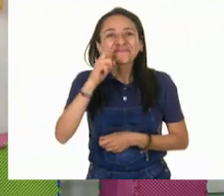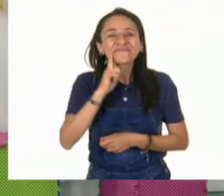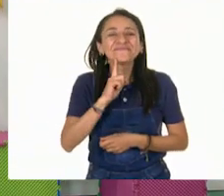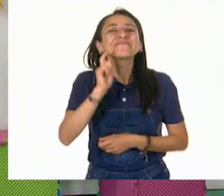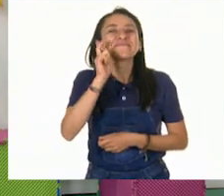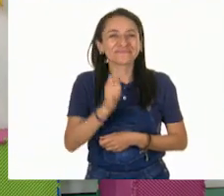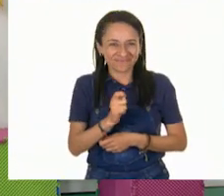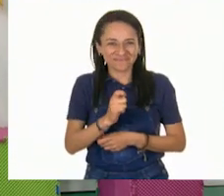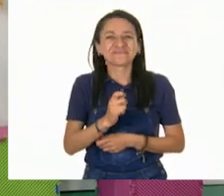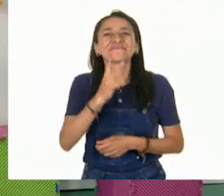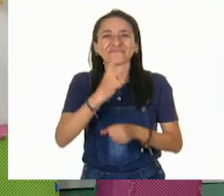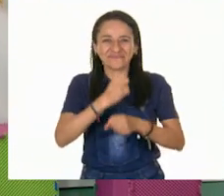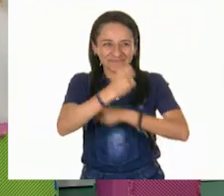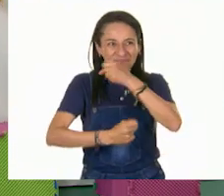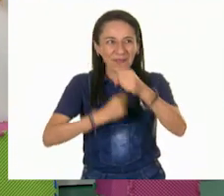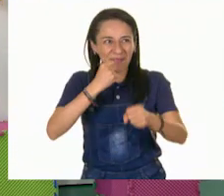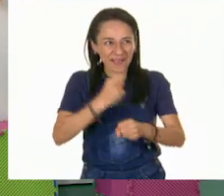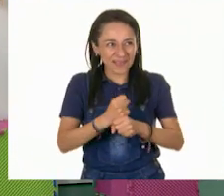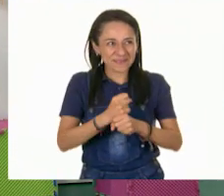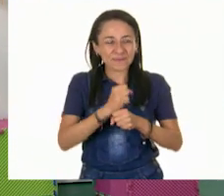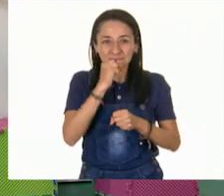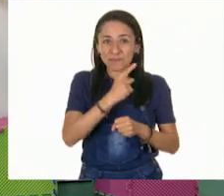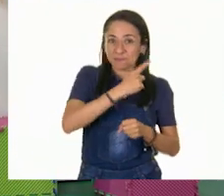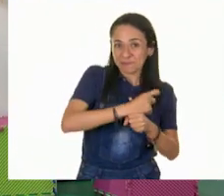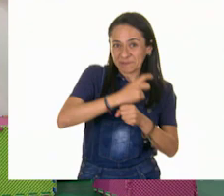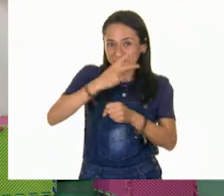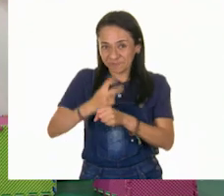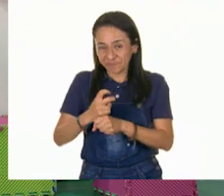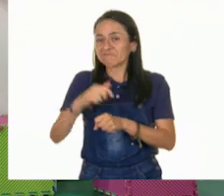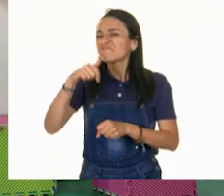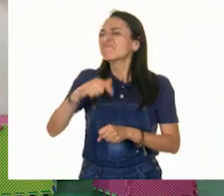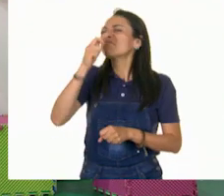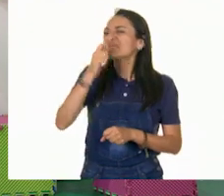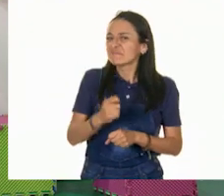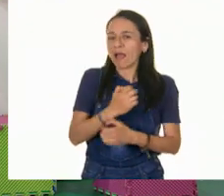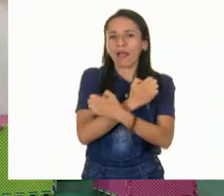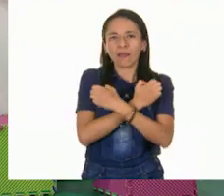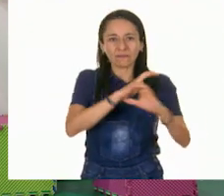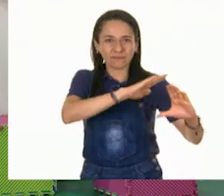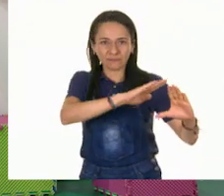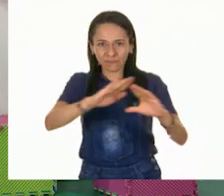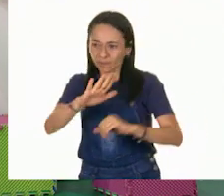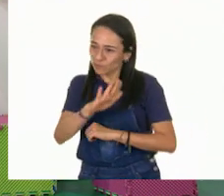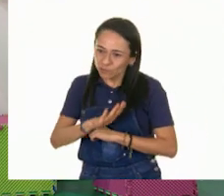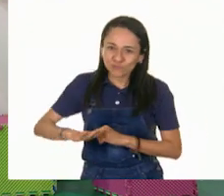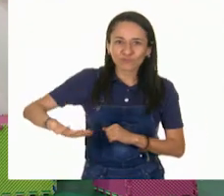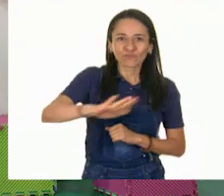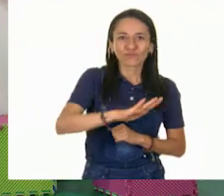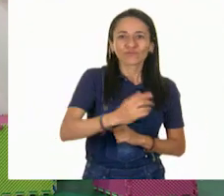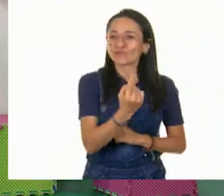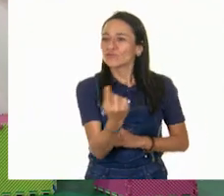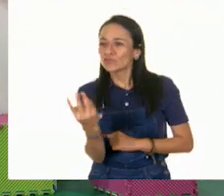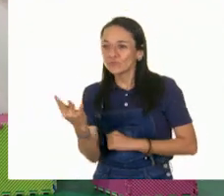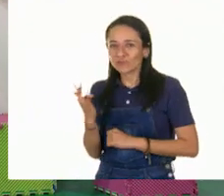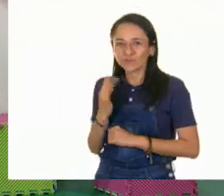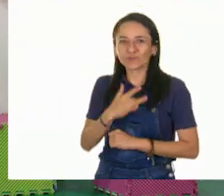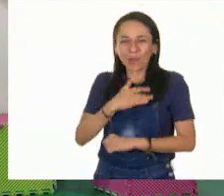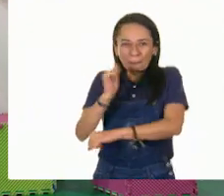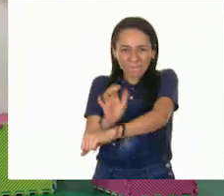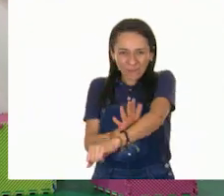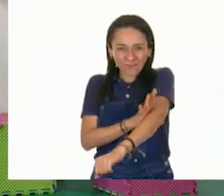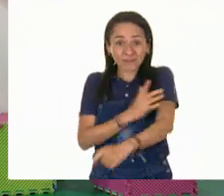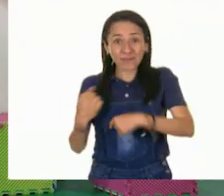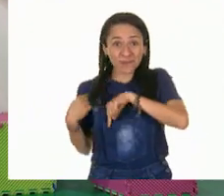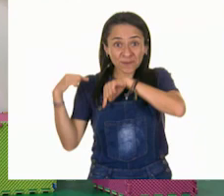damos las bienvenidas a esta aventura que es Educación Socioemocional. Me da mucha alegría estar aquí con ustedes. Es un